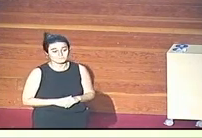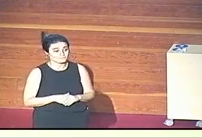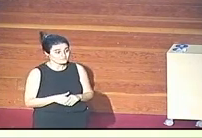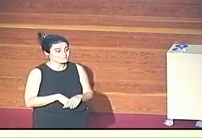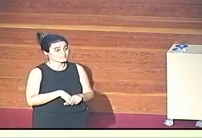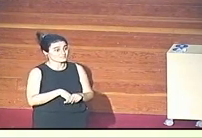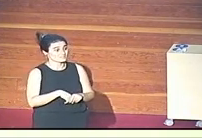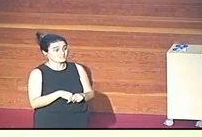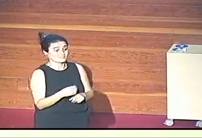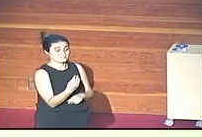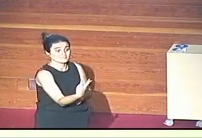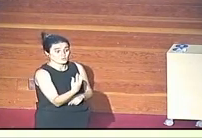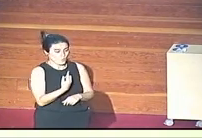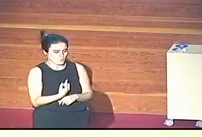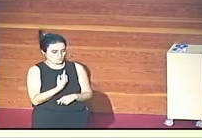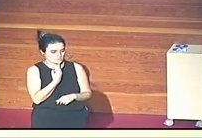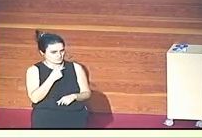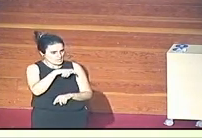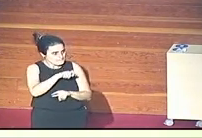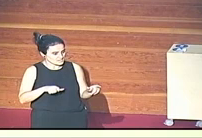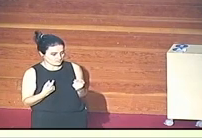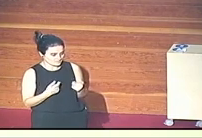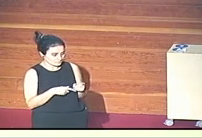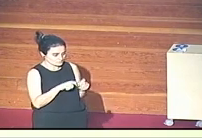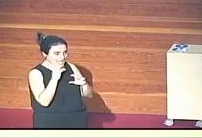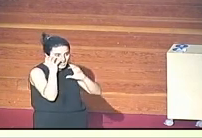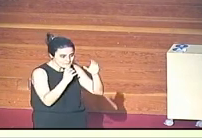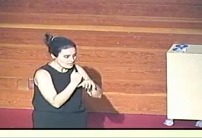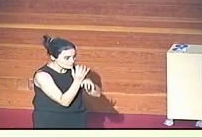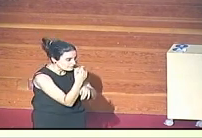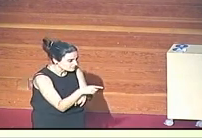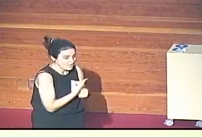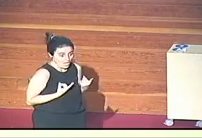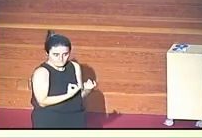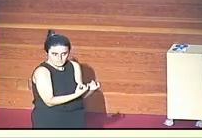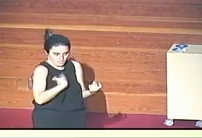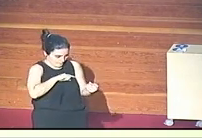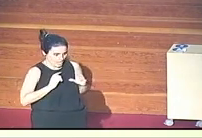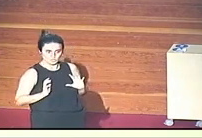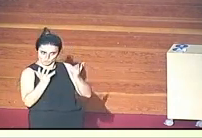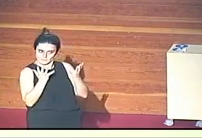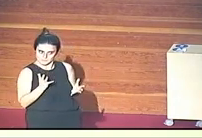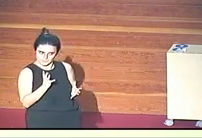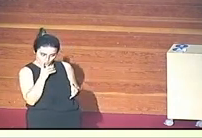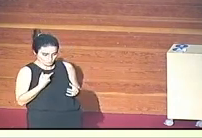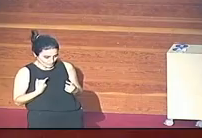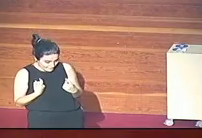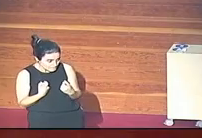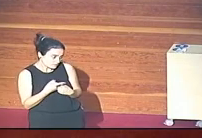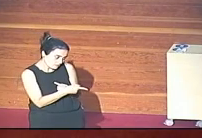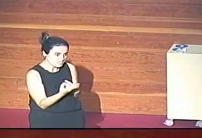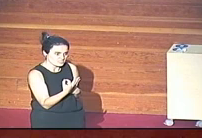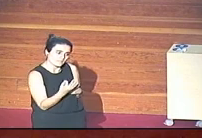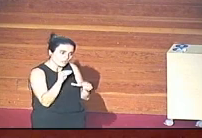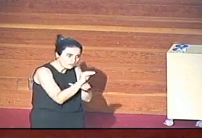necesitamos a esas especies para sobrevivir y era una necesidad nuestra por eso tenían que existir como un